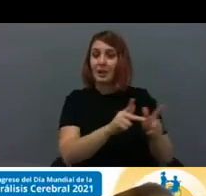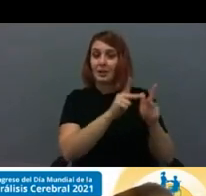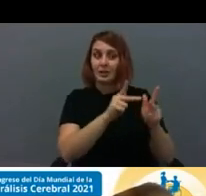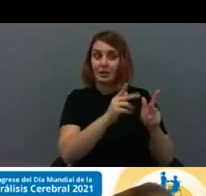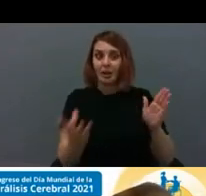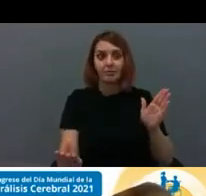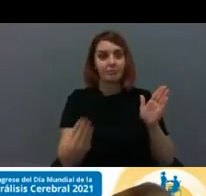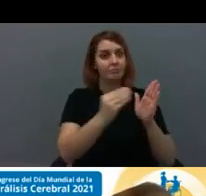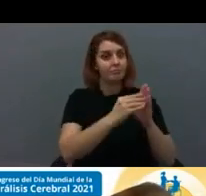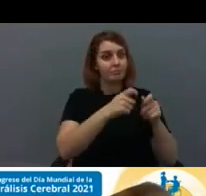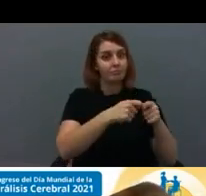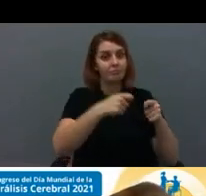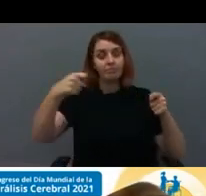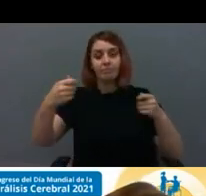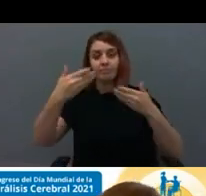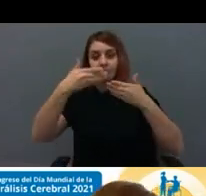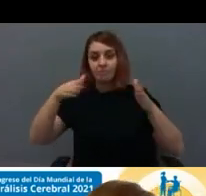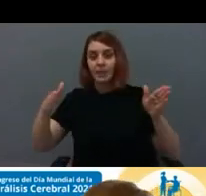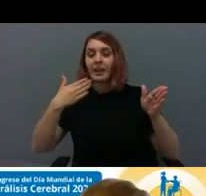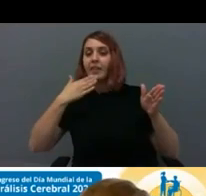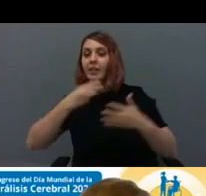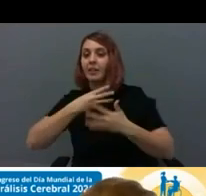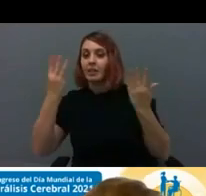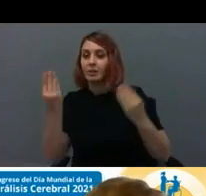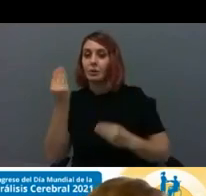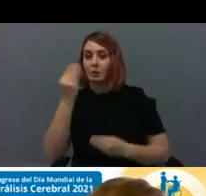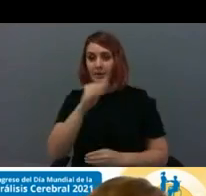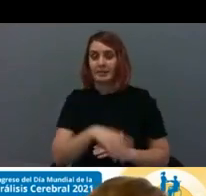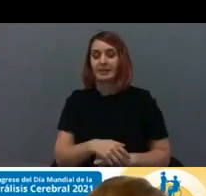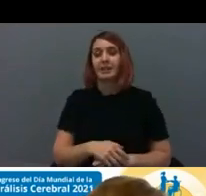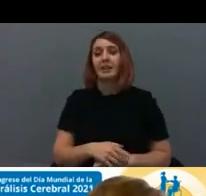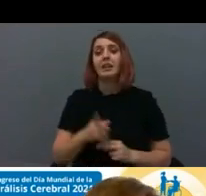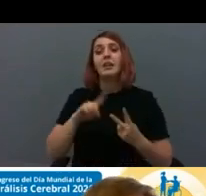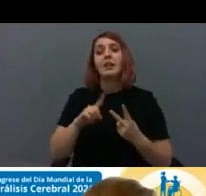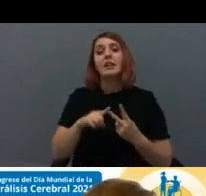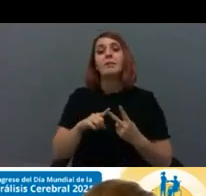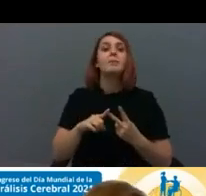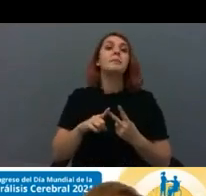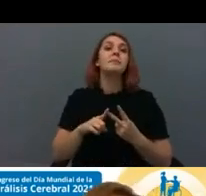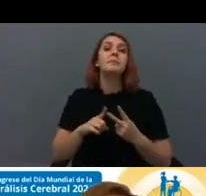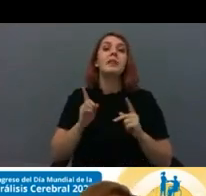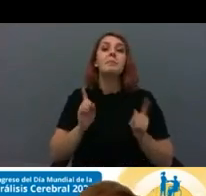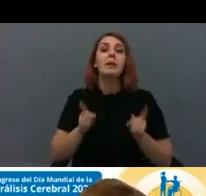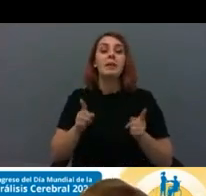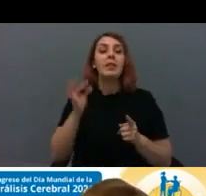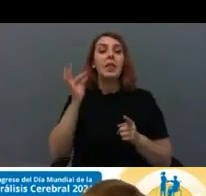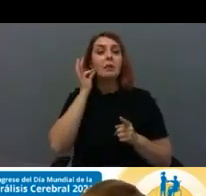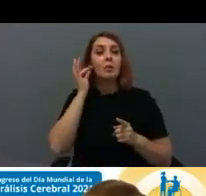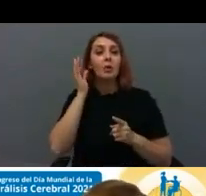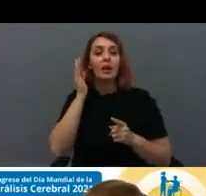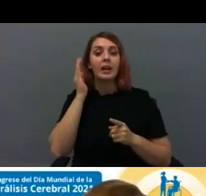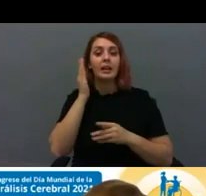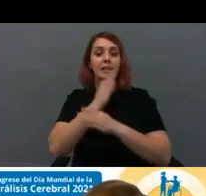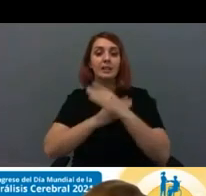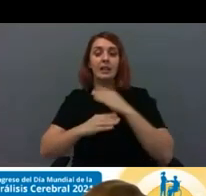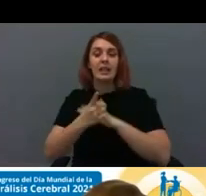se amplíe a mayores de edad. Es clave la prevención de los abusos sexuales en mujeres con parálisis cerebral y grandes necesidades